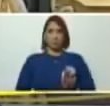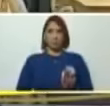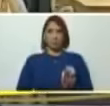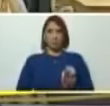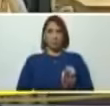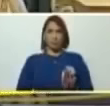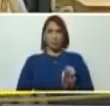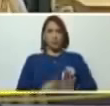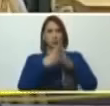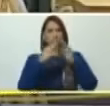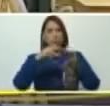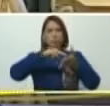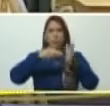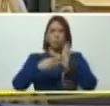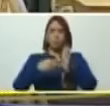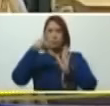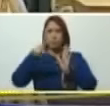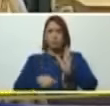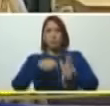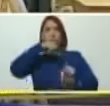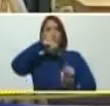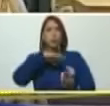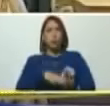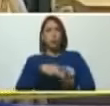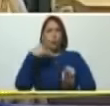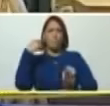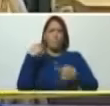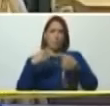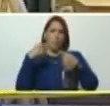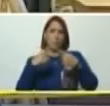todo lo que el histórico de casos